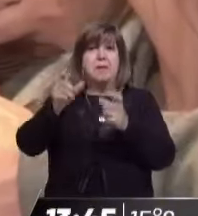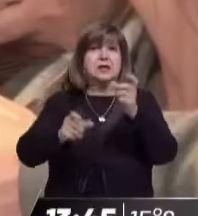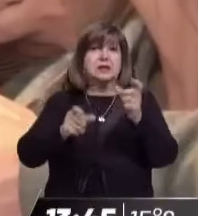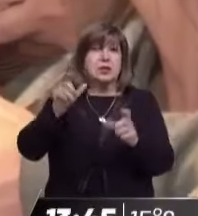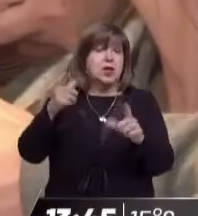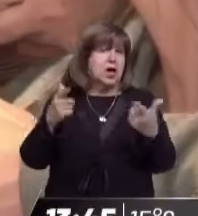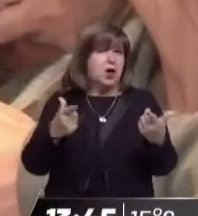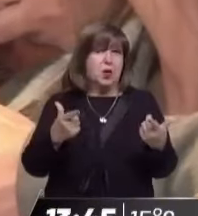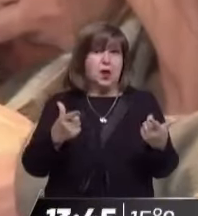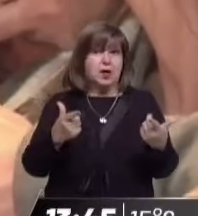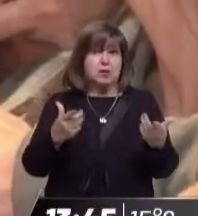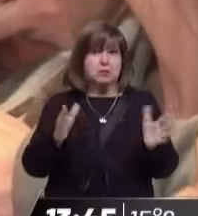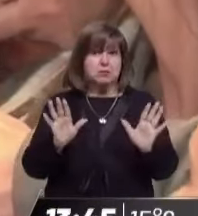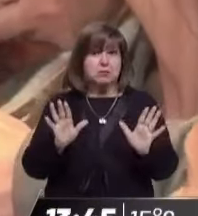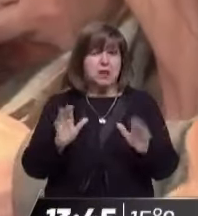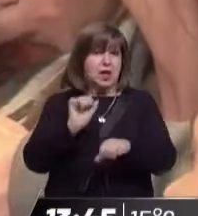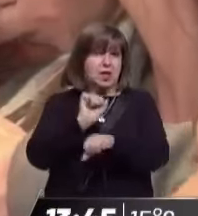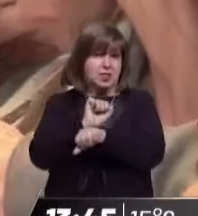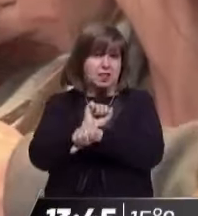cual detenido?